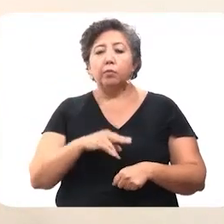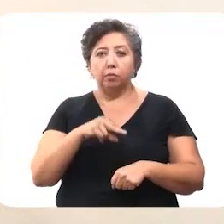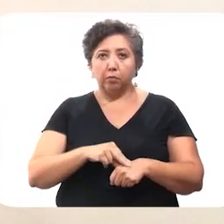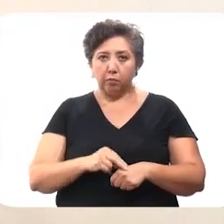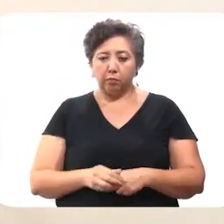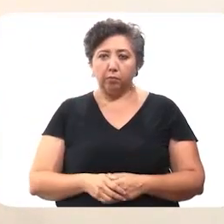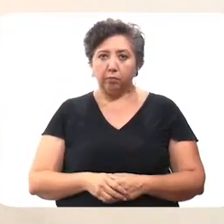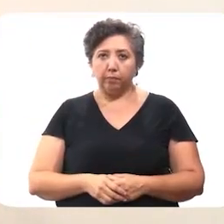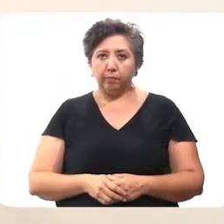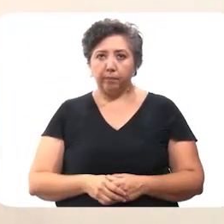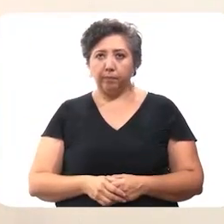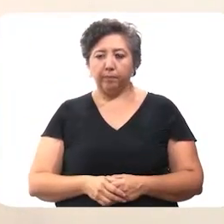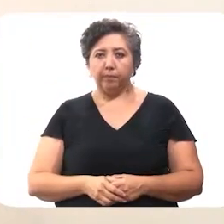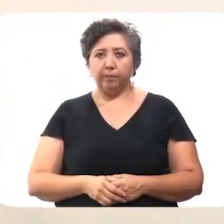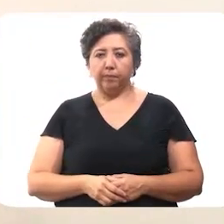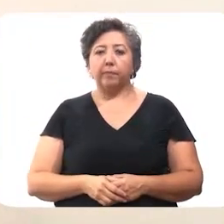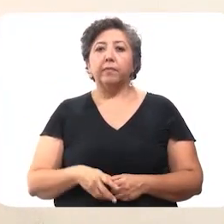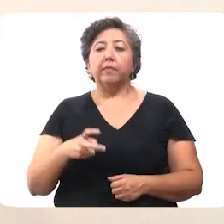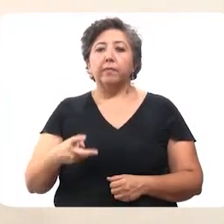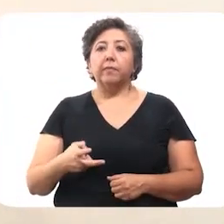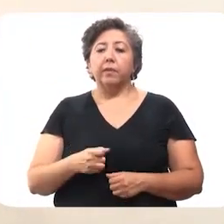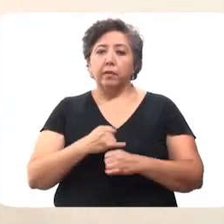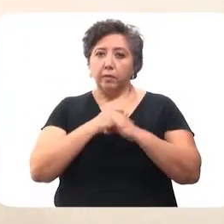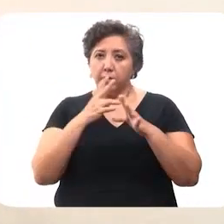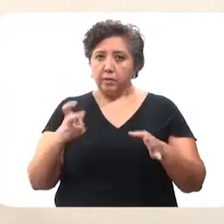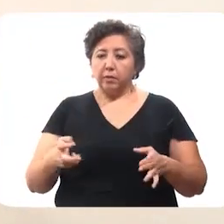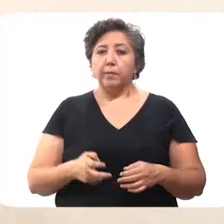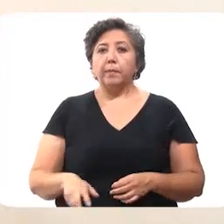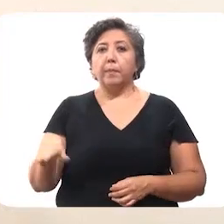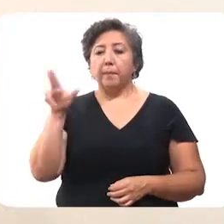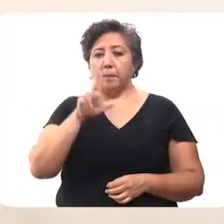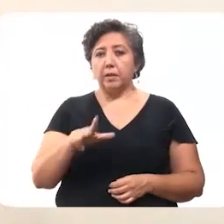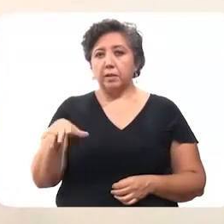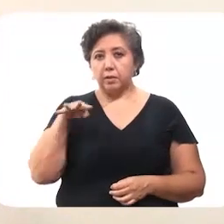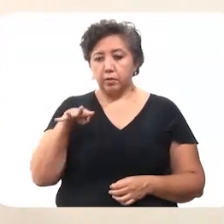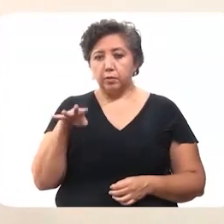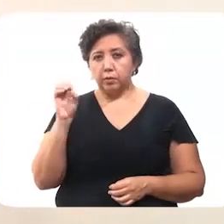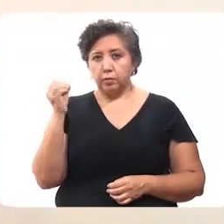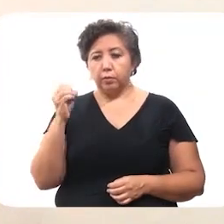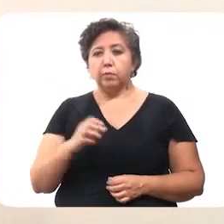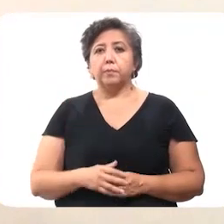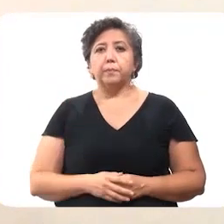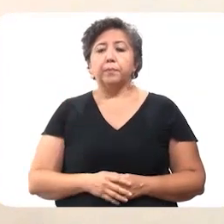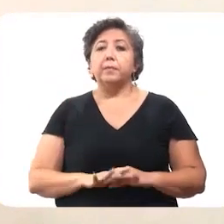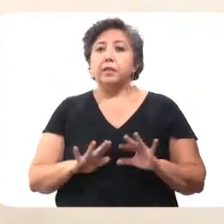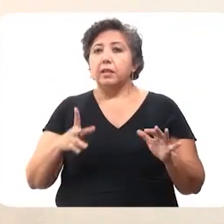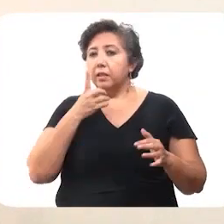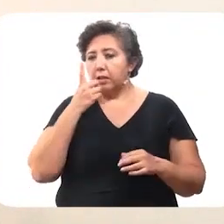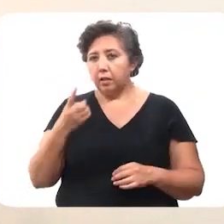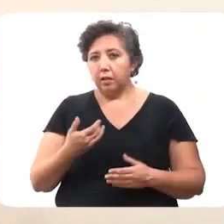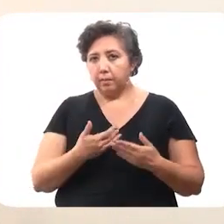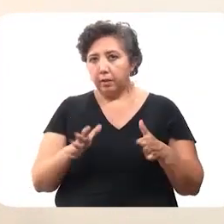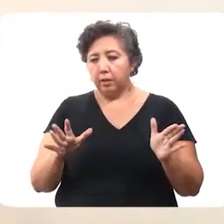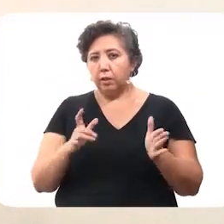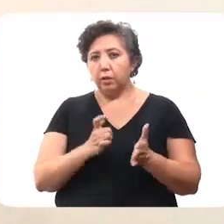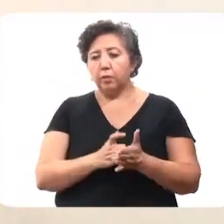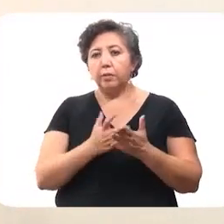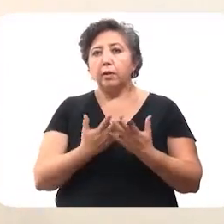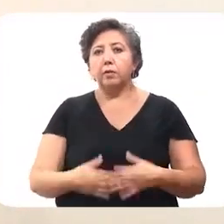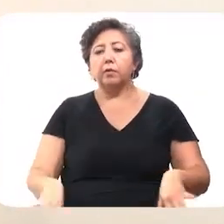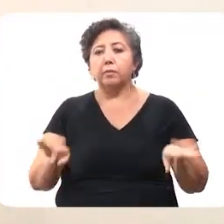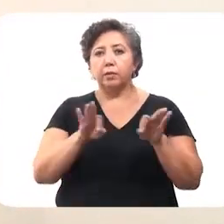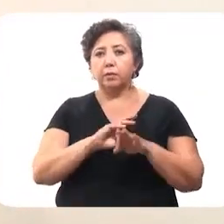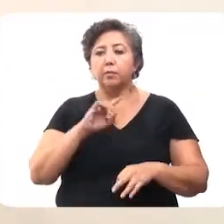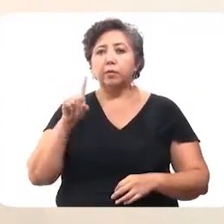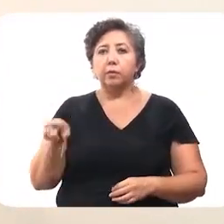médico tratante. Este es el parte médico de este martes 19 de octubre. Como se ha señalado, en la reapertura